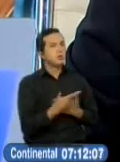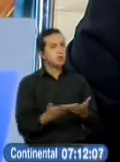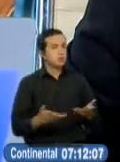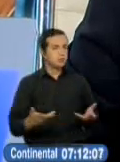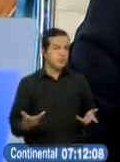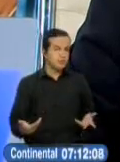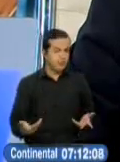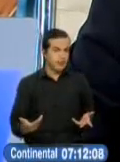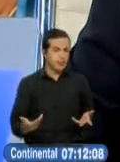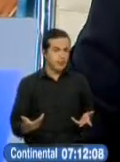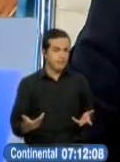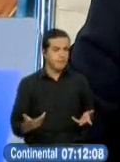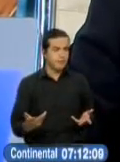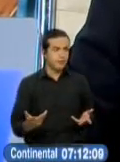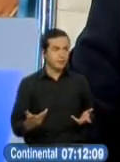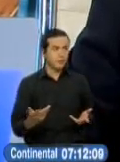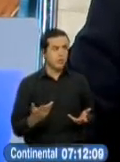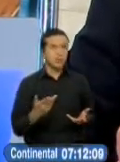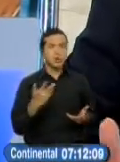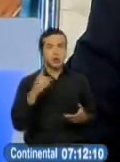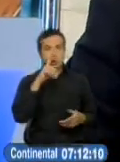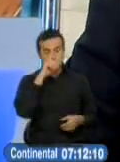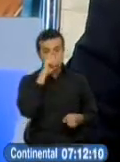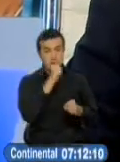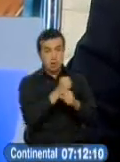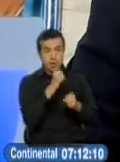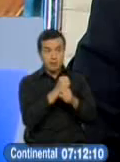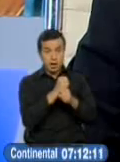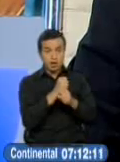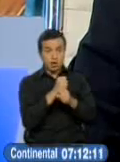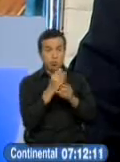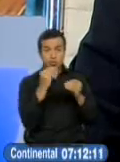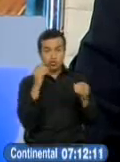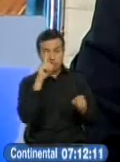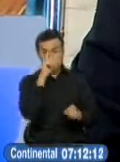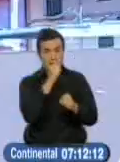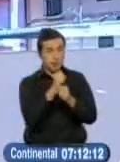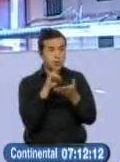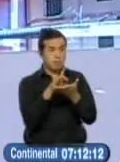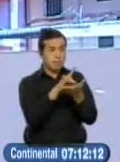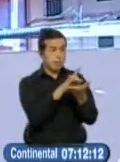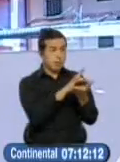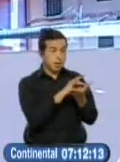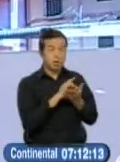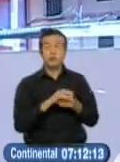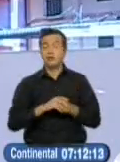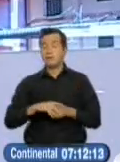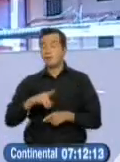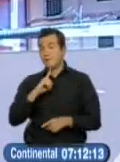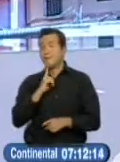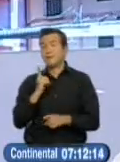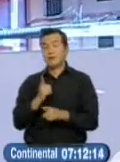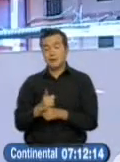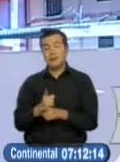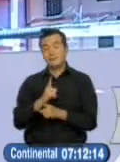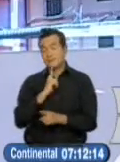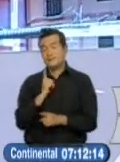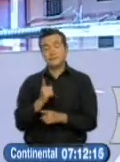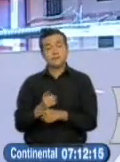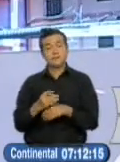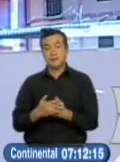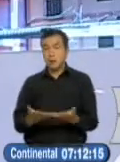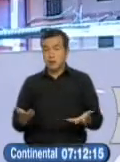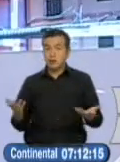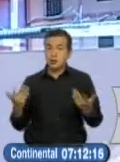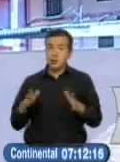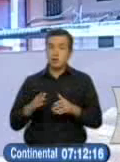es que hubo destrucción de empleo en el sector. Hubo destrucción de empleo pleno. Efectivamente ha ocurrido eso. Nosotros